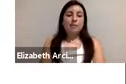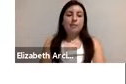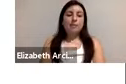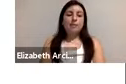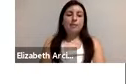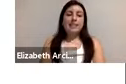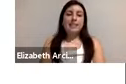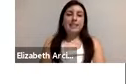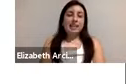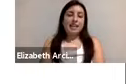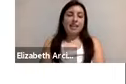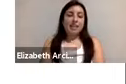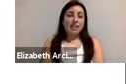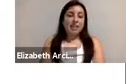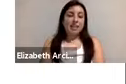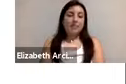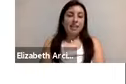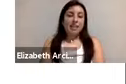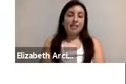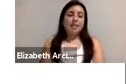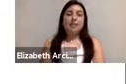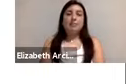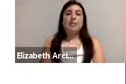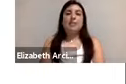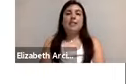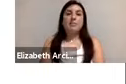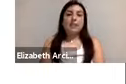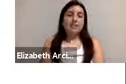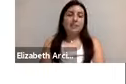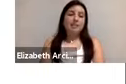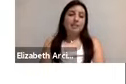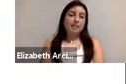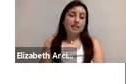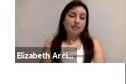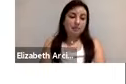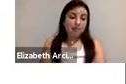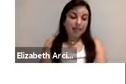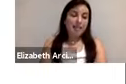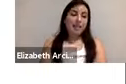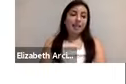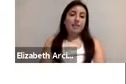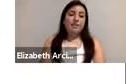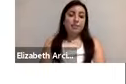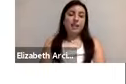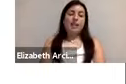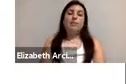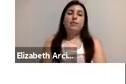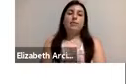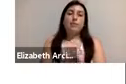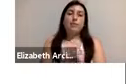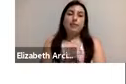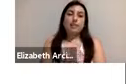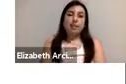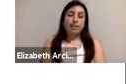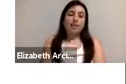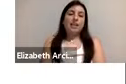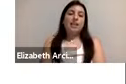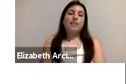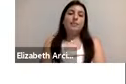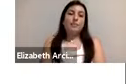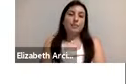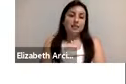tiene una estancia en Madrid, España, donde adquirió más experiencia para poder desempeñar su cargo que